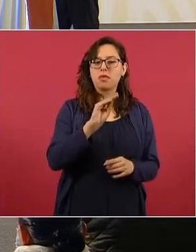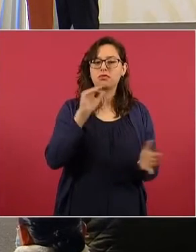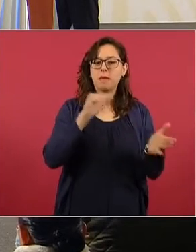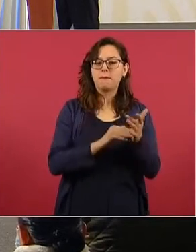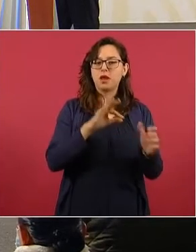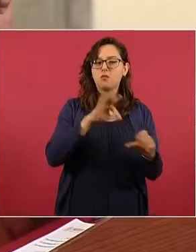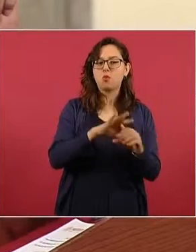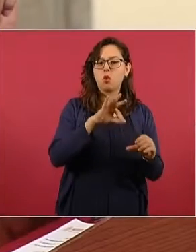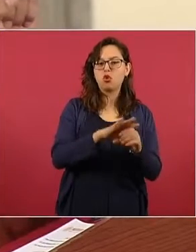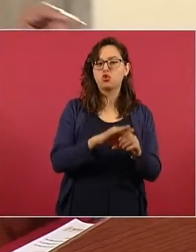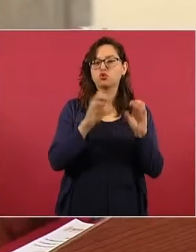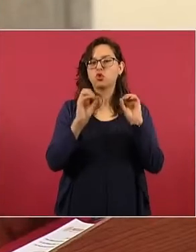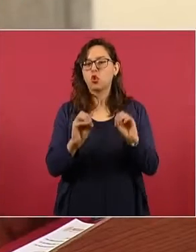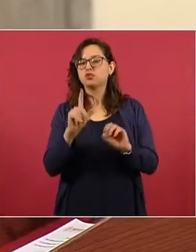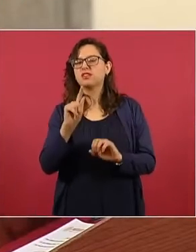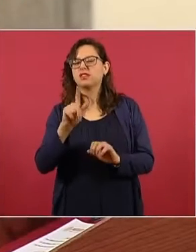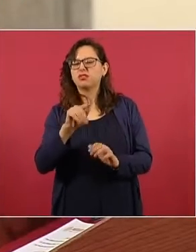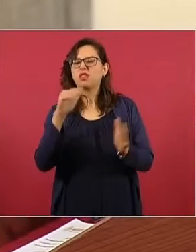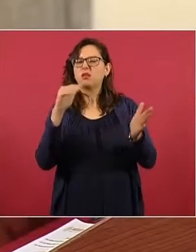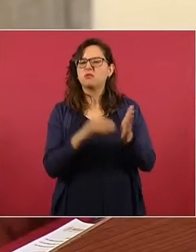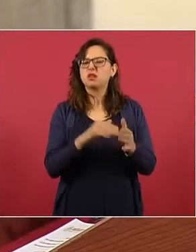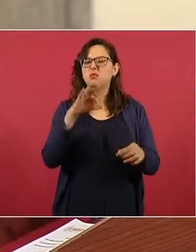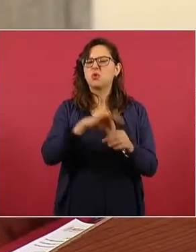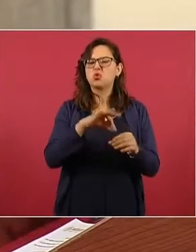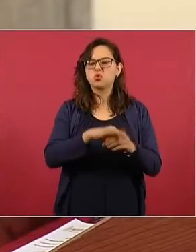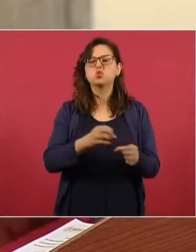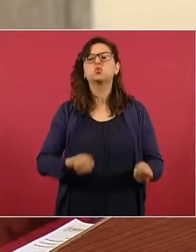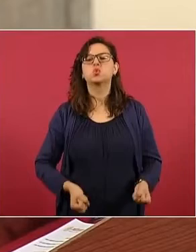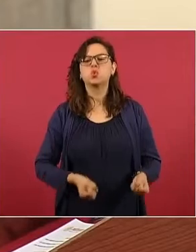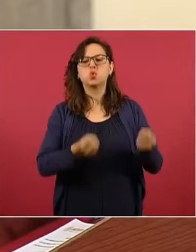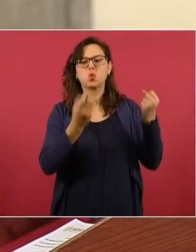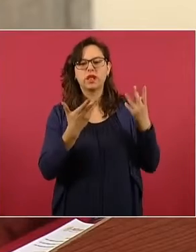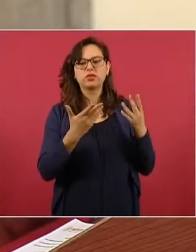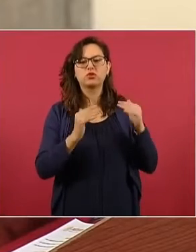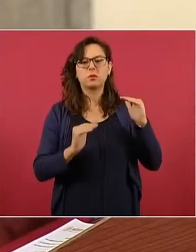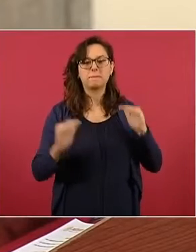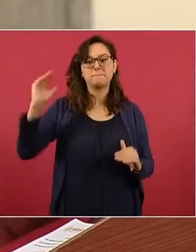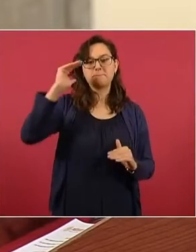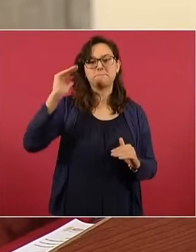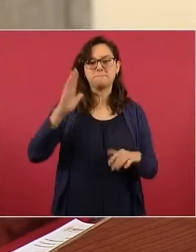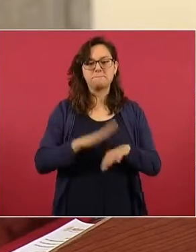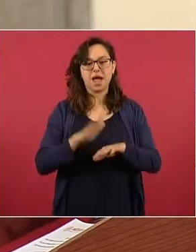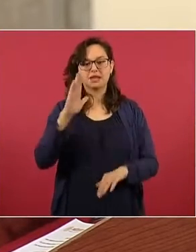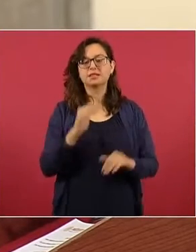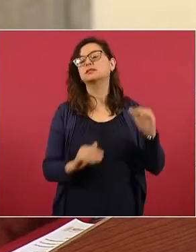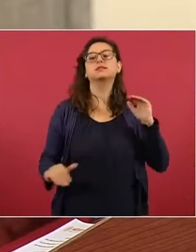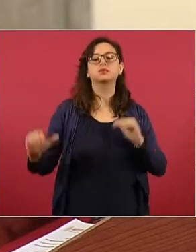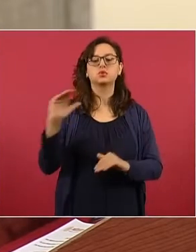o 70 mil para ser exactos. El dato oficial